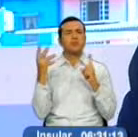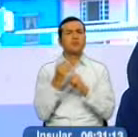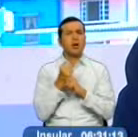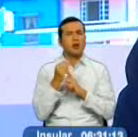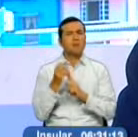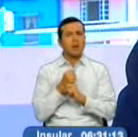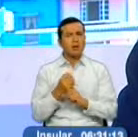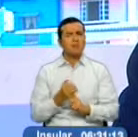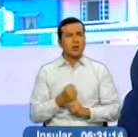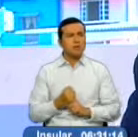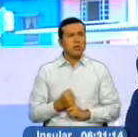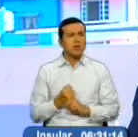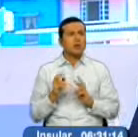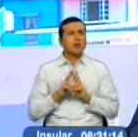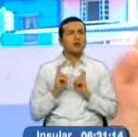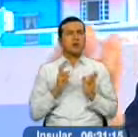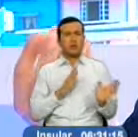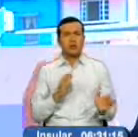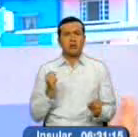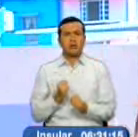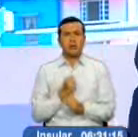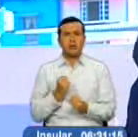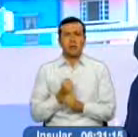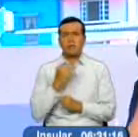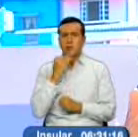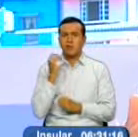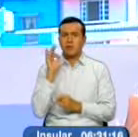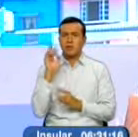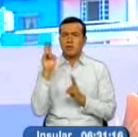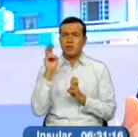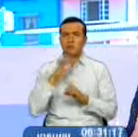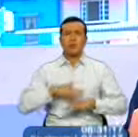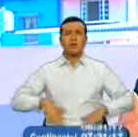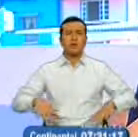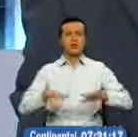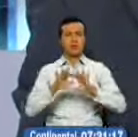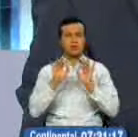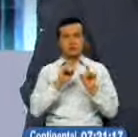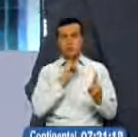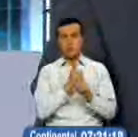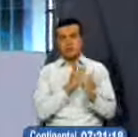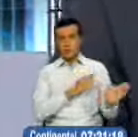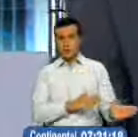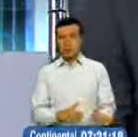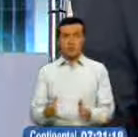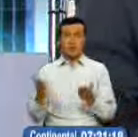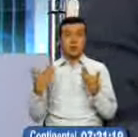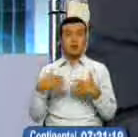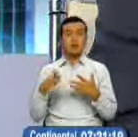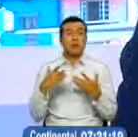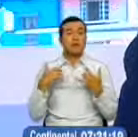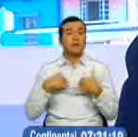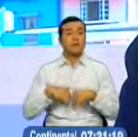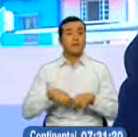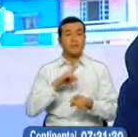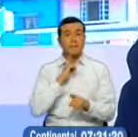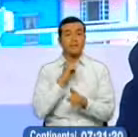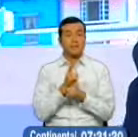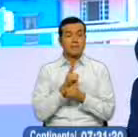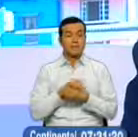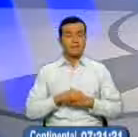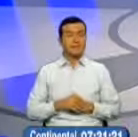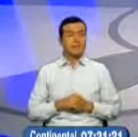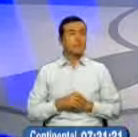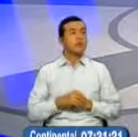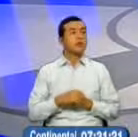digamos, en términos de haber trabajado de mejor manera la parte territorial. Pero indudablemente persisten los desafíos. ¿Sabes lo que me preocupa, Fander? Son